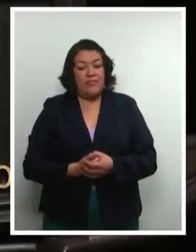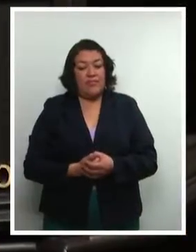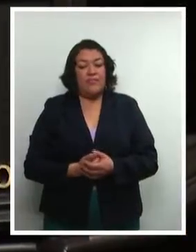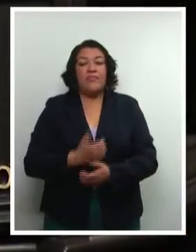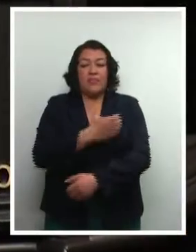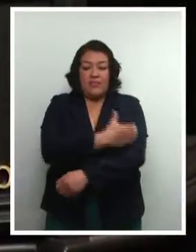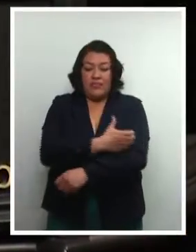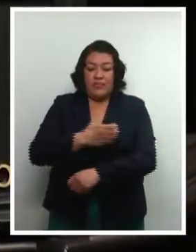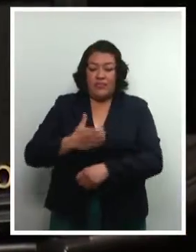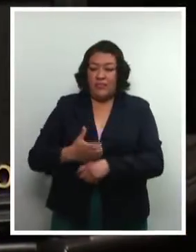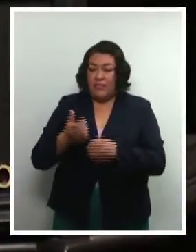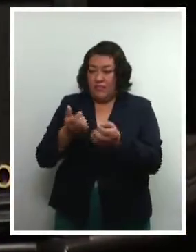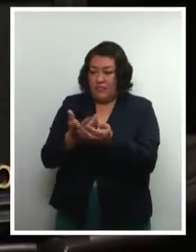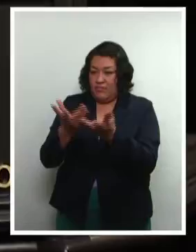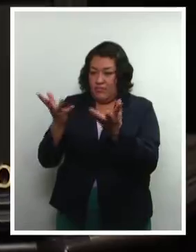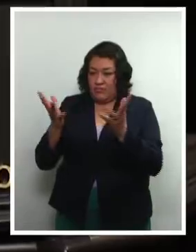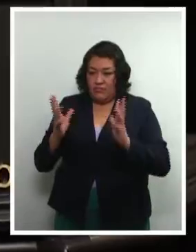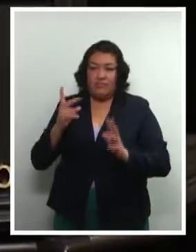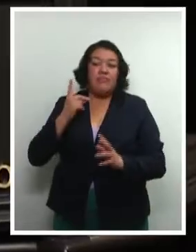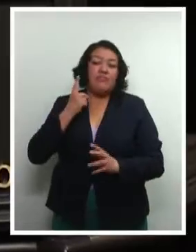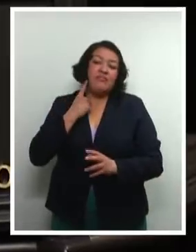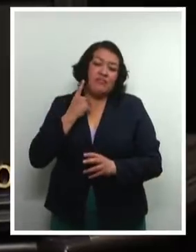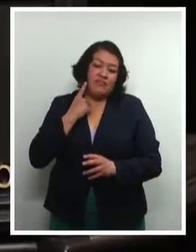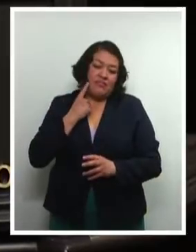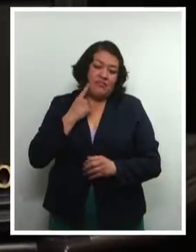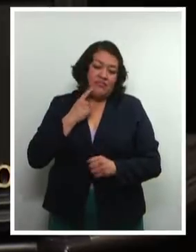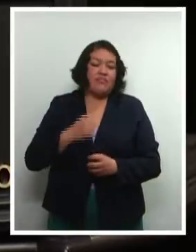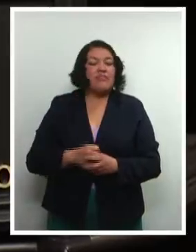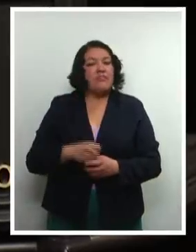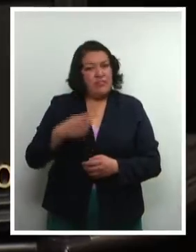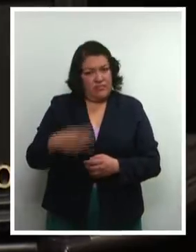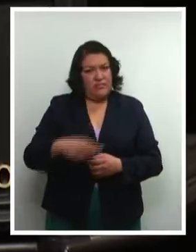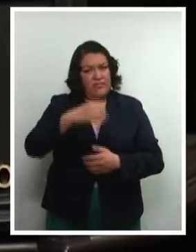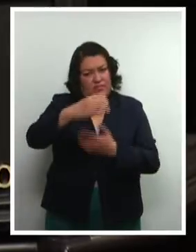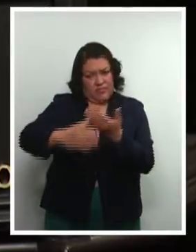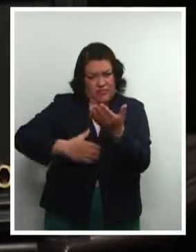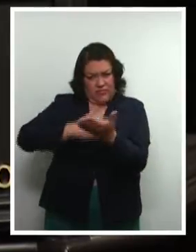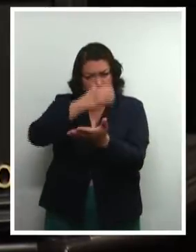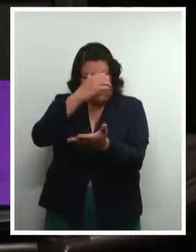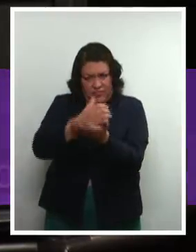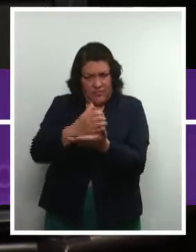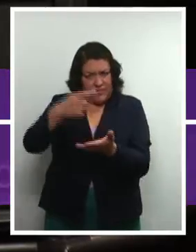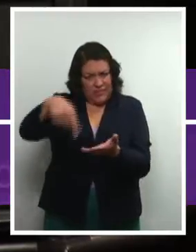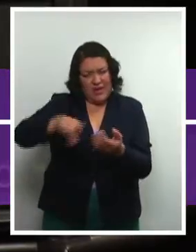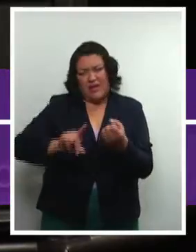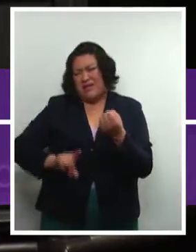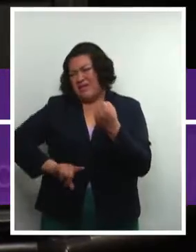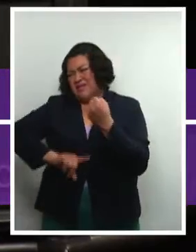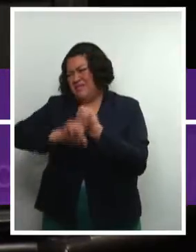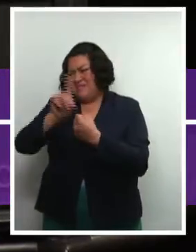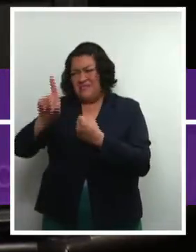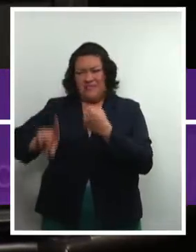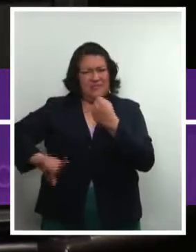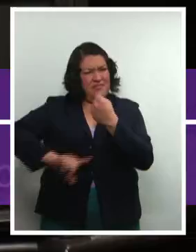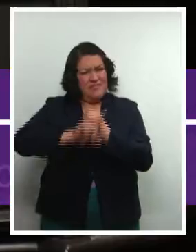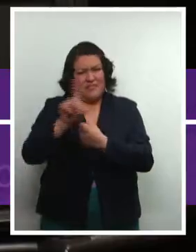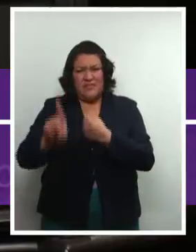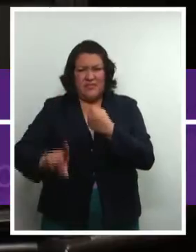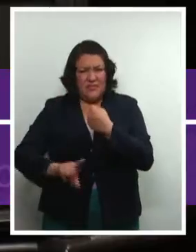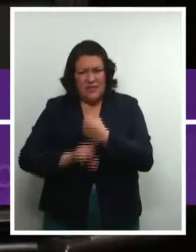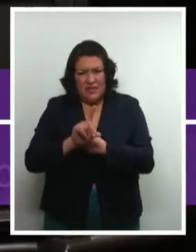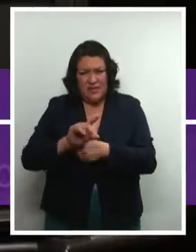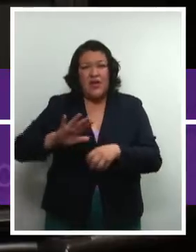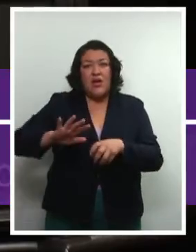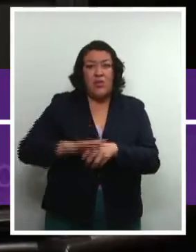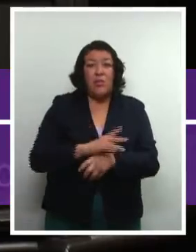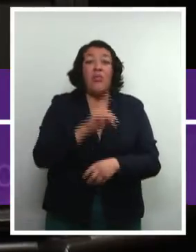Compañeros y compañeras diputados, nuestra ciudad enfrenta grandes y graves problemas de abastecimiento y administración de sus